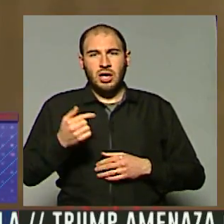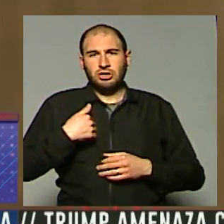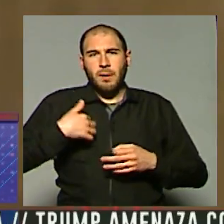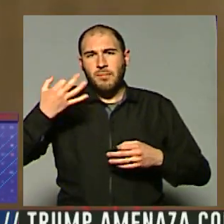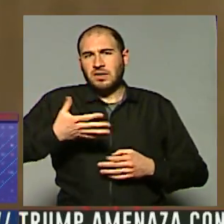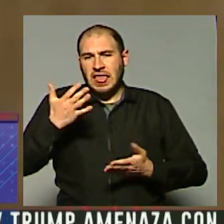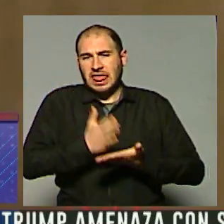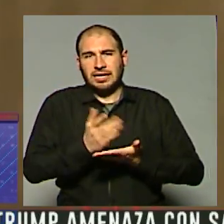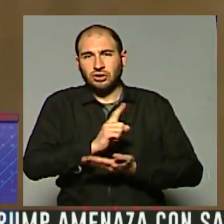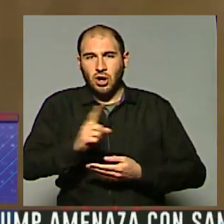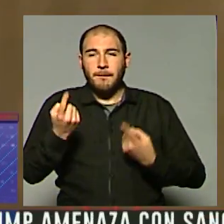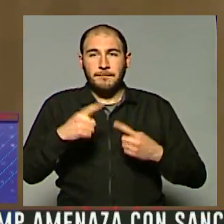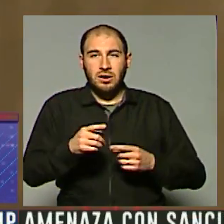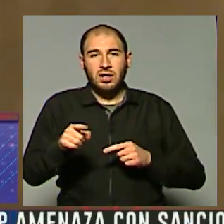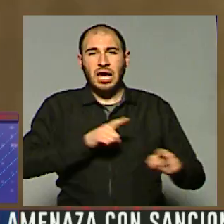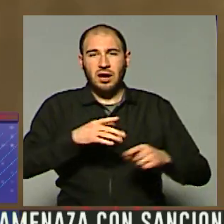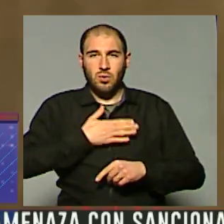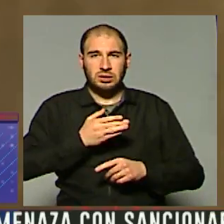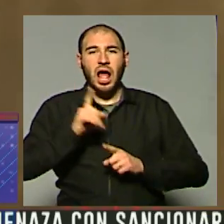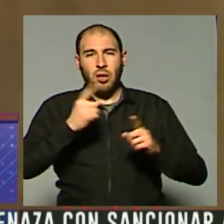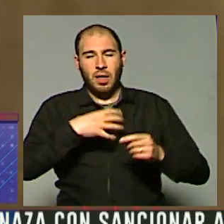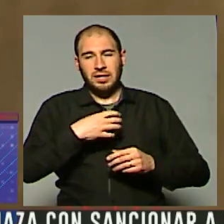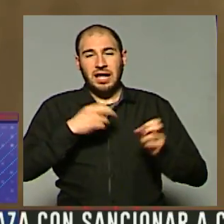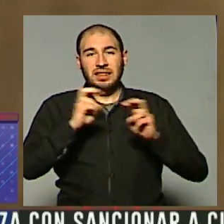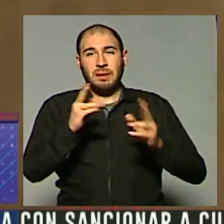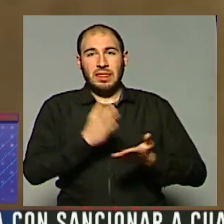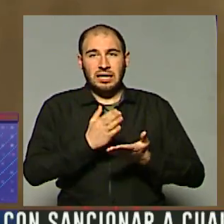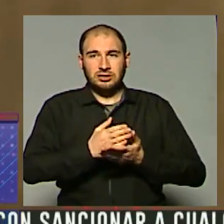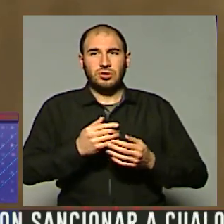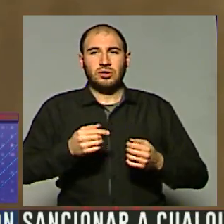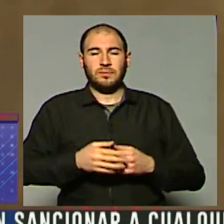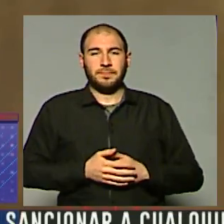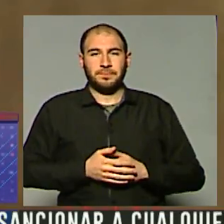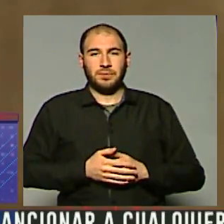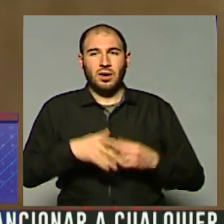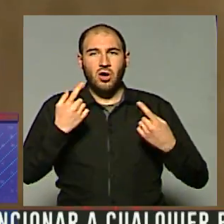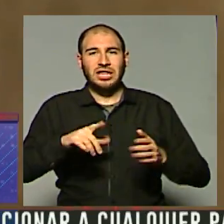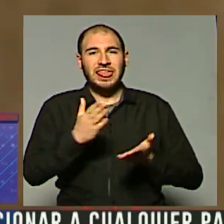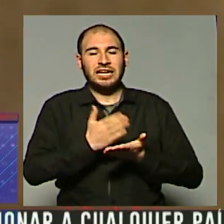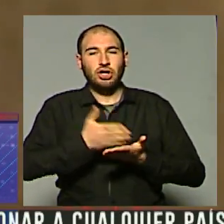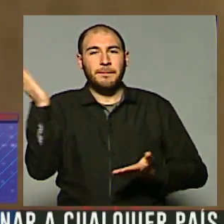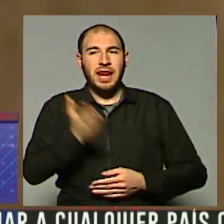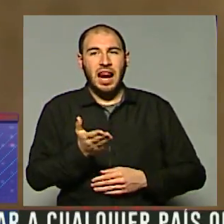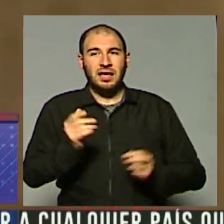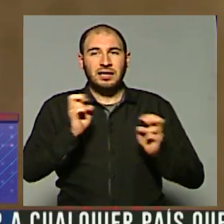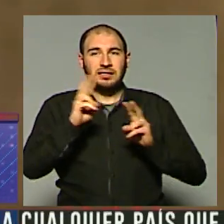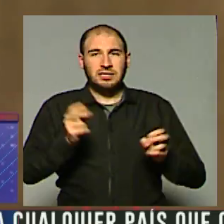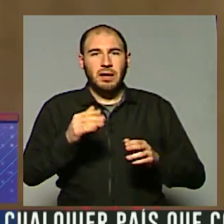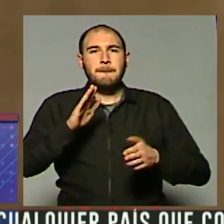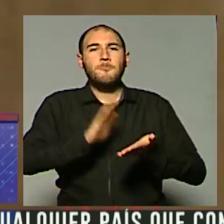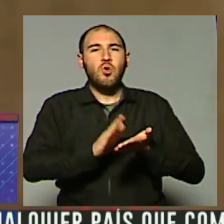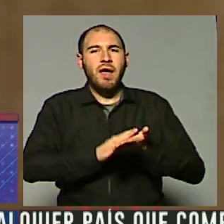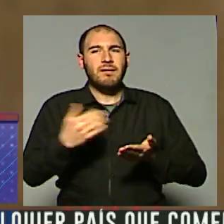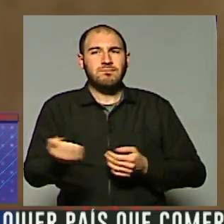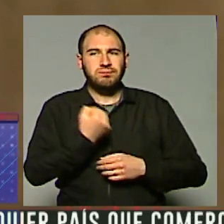profesional de derecho, pero en la carrera nuestra hay algunas materias de derecho. Y si algo que uno le queda del derecho penal es la cuestión de la carga de la prueba.